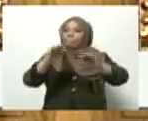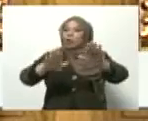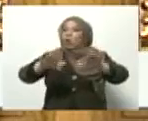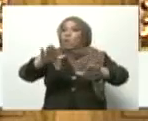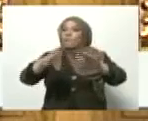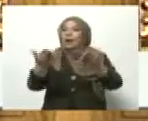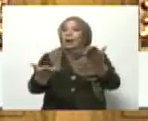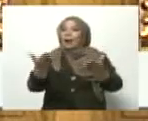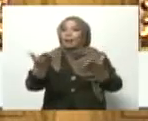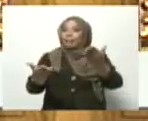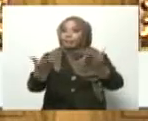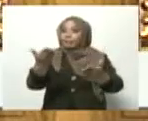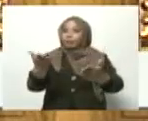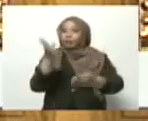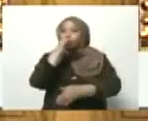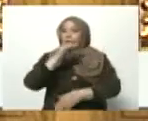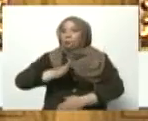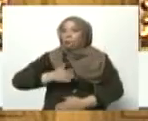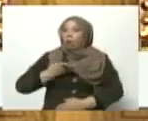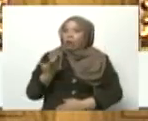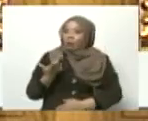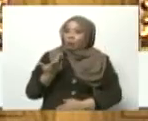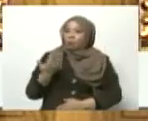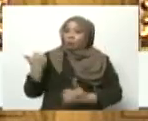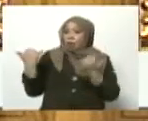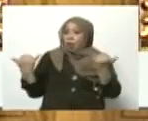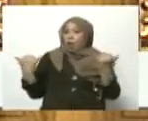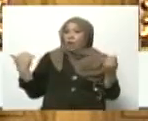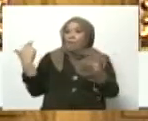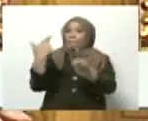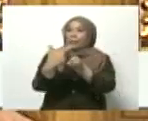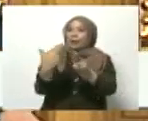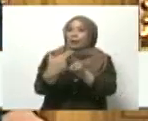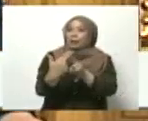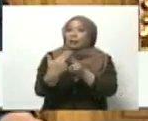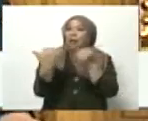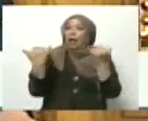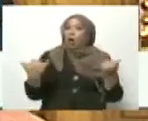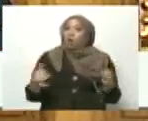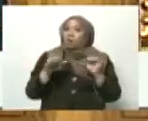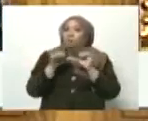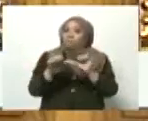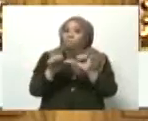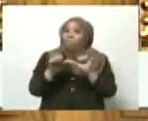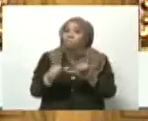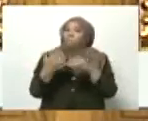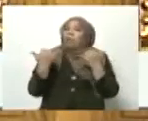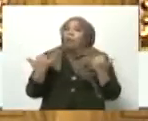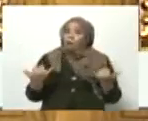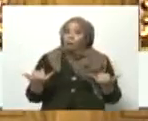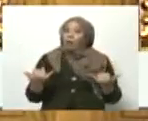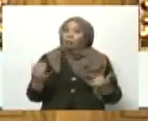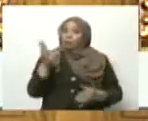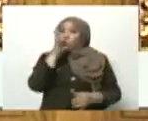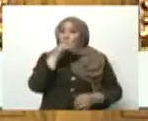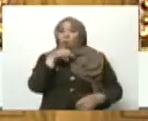esta. Y que no ha cesado, porque no estamos hablando de historia, eso es lo más grave. El